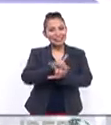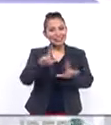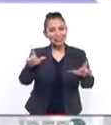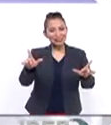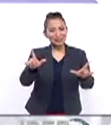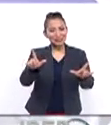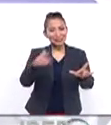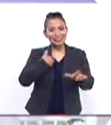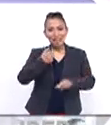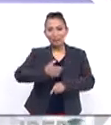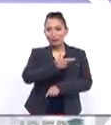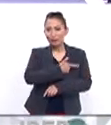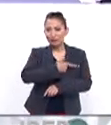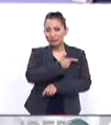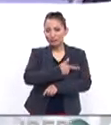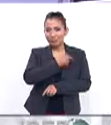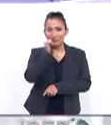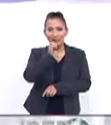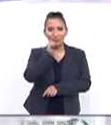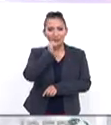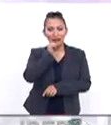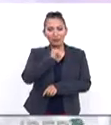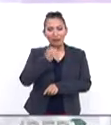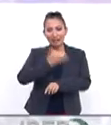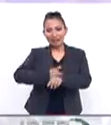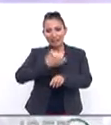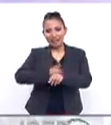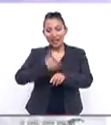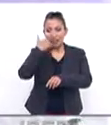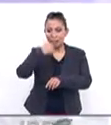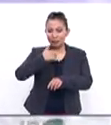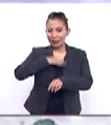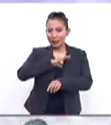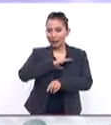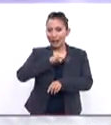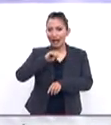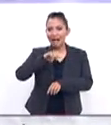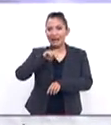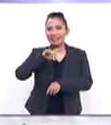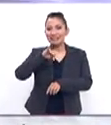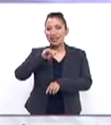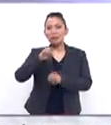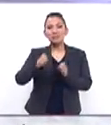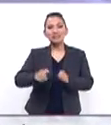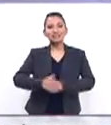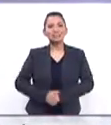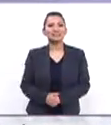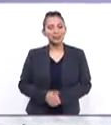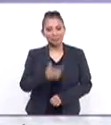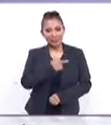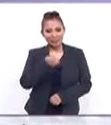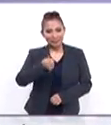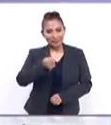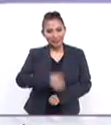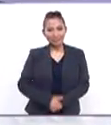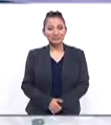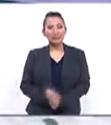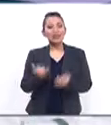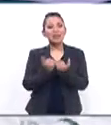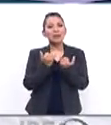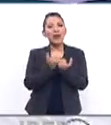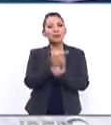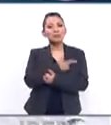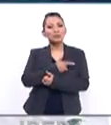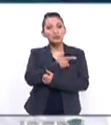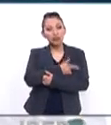estamos listos. Saludo con mucho gusto, como siempre, como cada tarde, como cada noche a mi queridísima Ana Cristina Olvera. Ana Cris, ¿cómo estás? Un placer saludarte. Igualmente